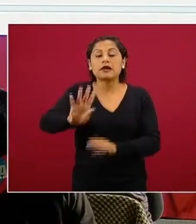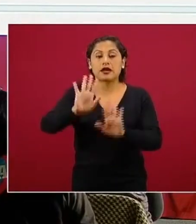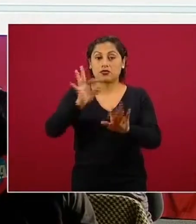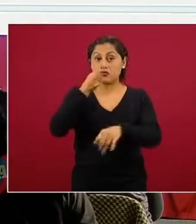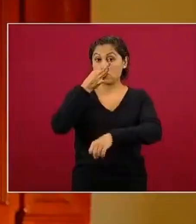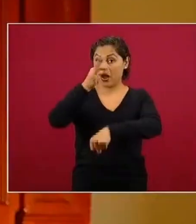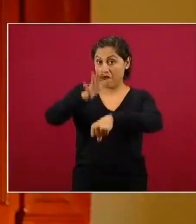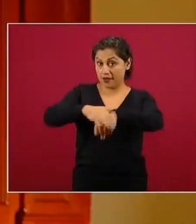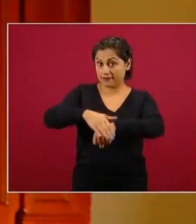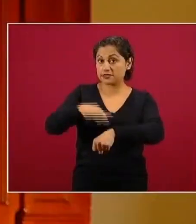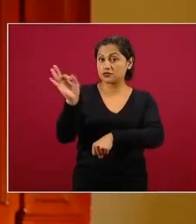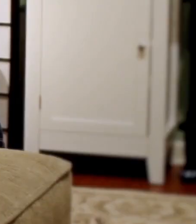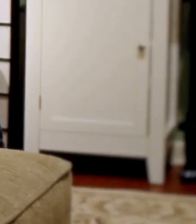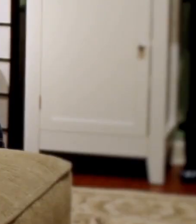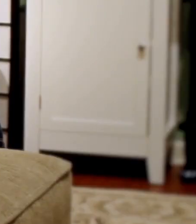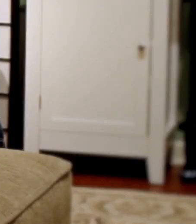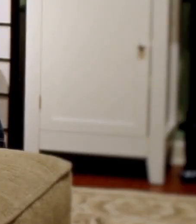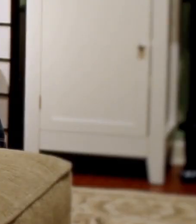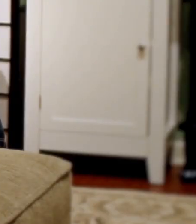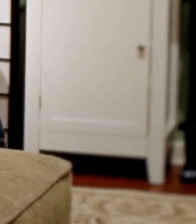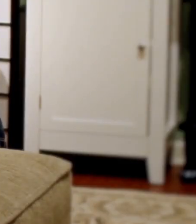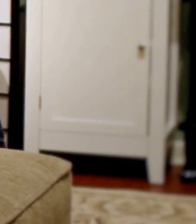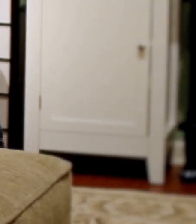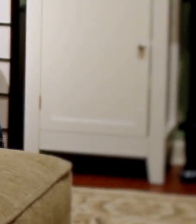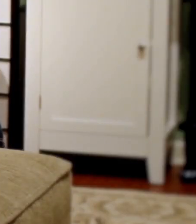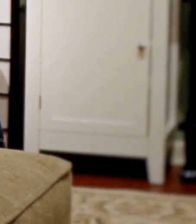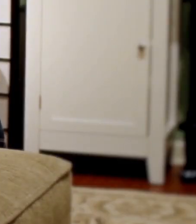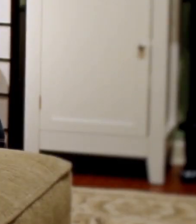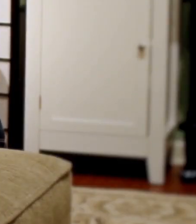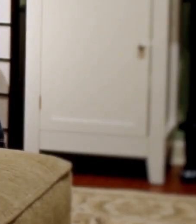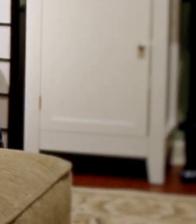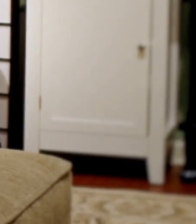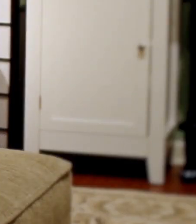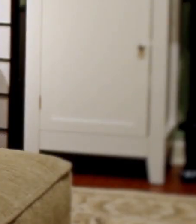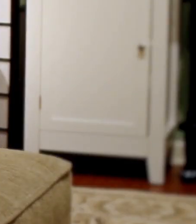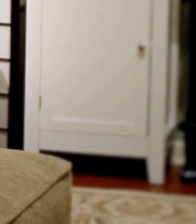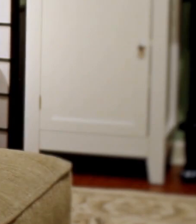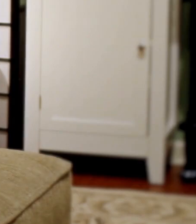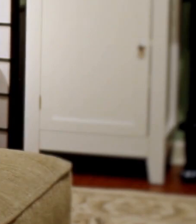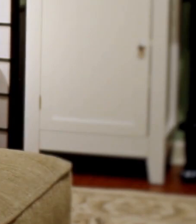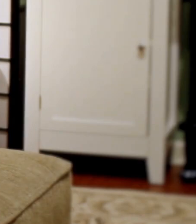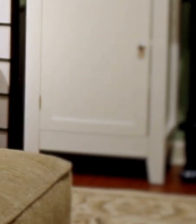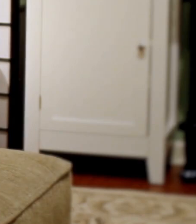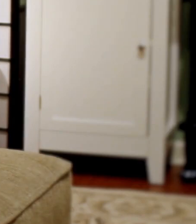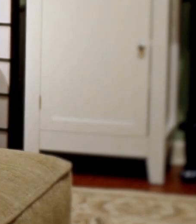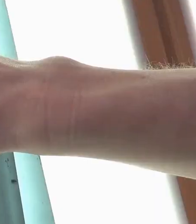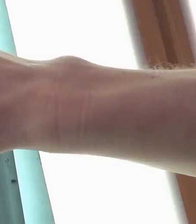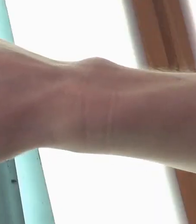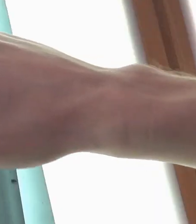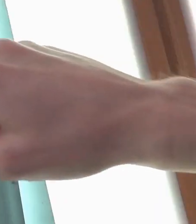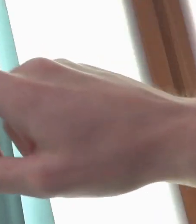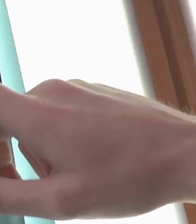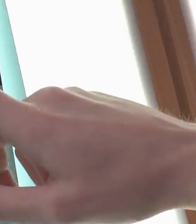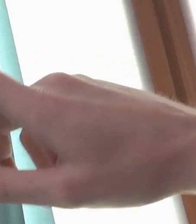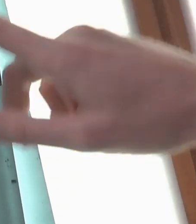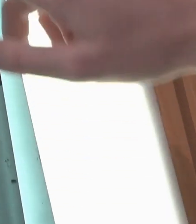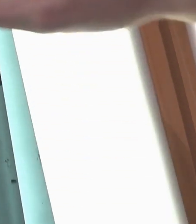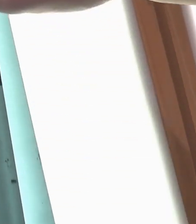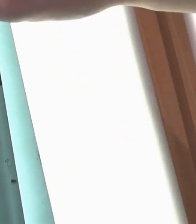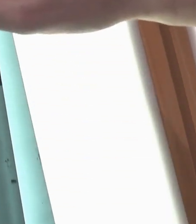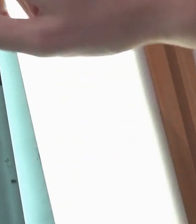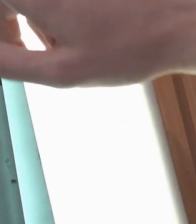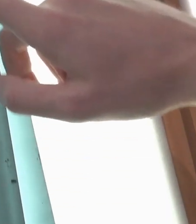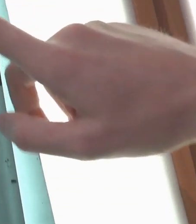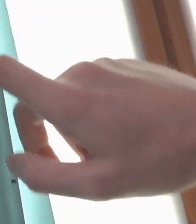en innumerables ocasiones. Cuando venga octubre, vendrá la temporada de influenza. Y junto con la